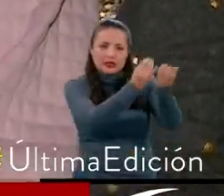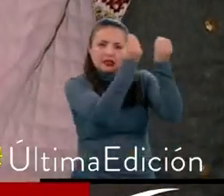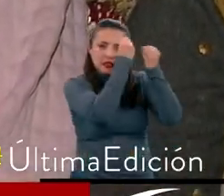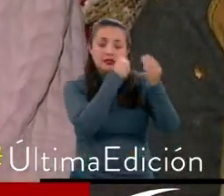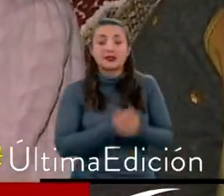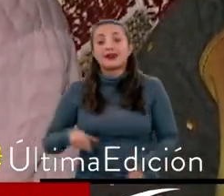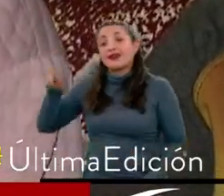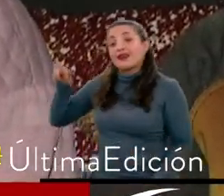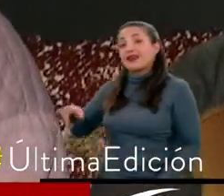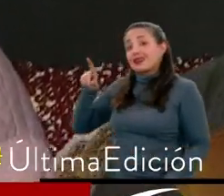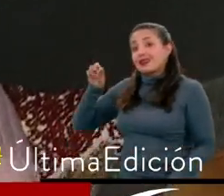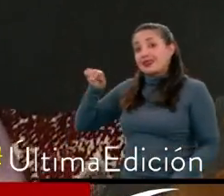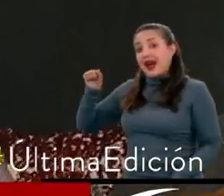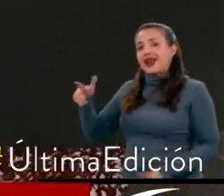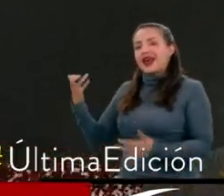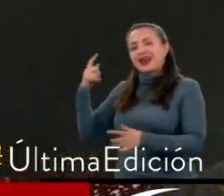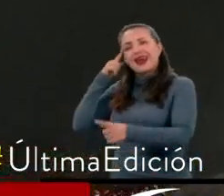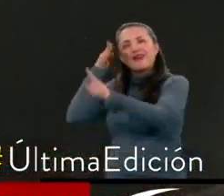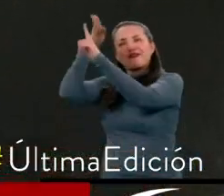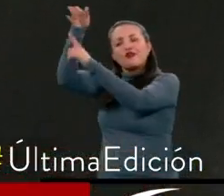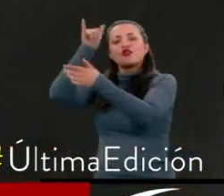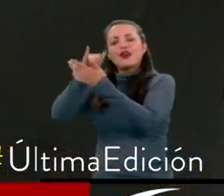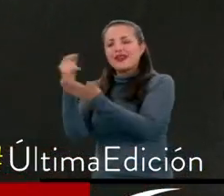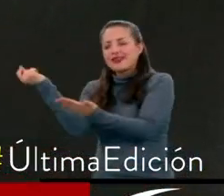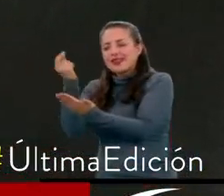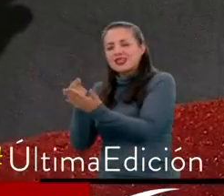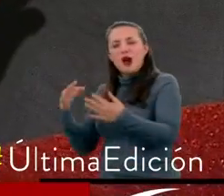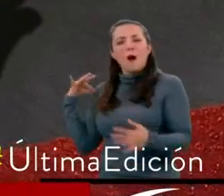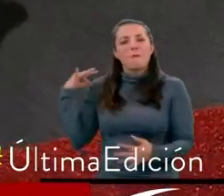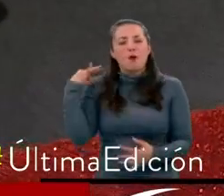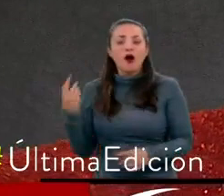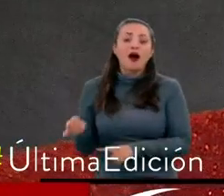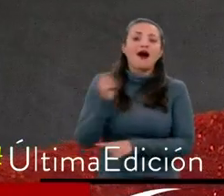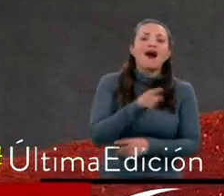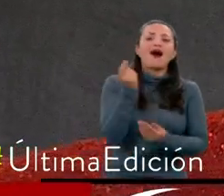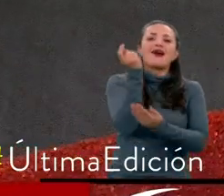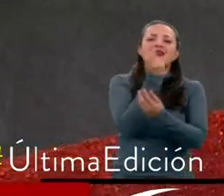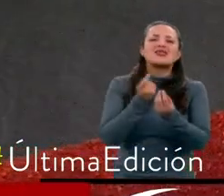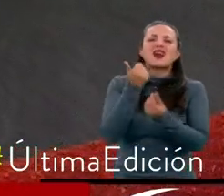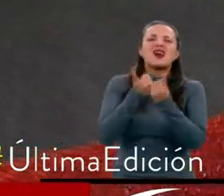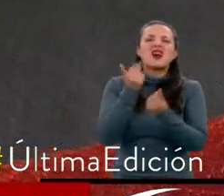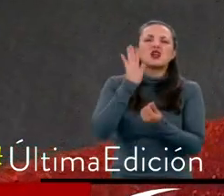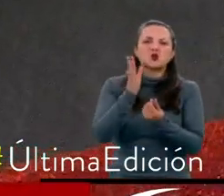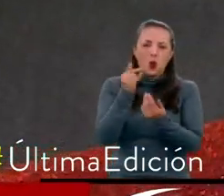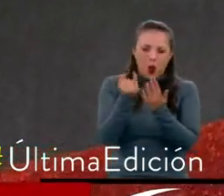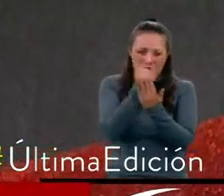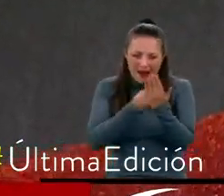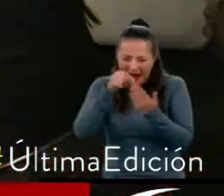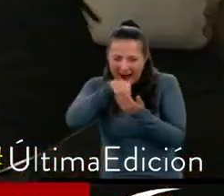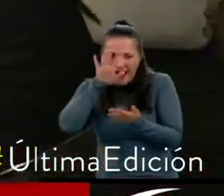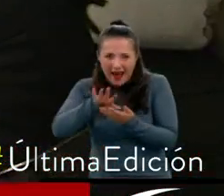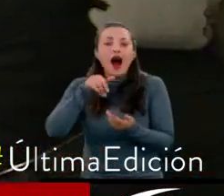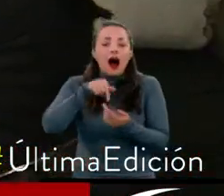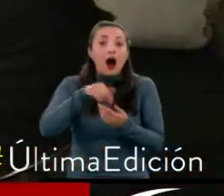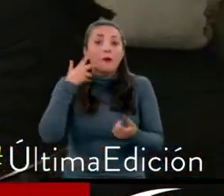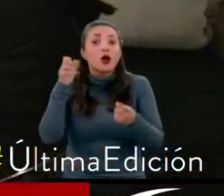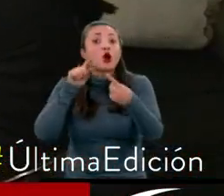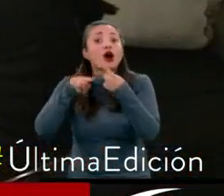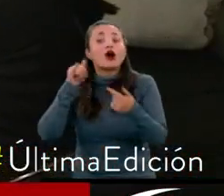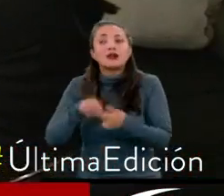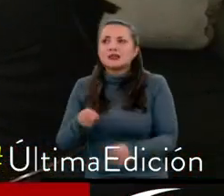ser diseñadora de modas y Paula con estudiar diseño gráfico, pero lo ven casi imposible al no poder movilizarse y no tener